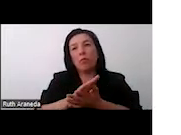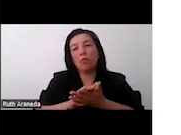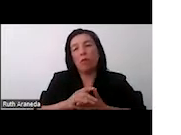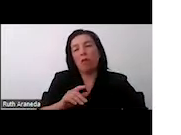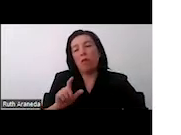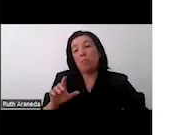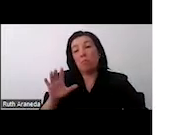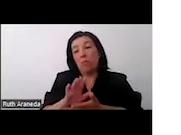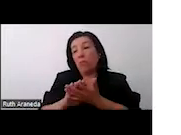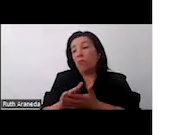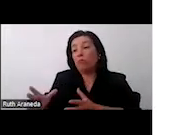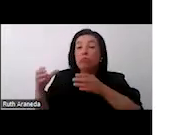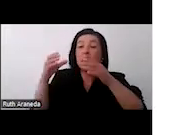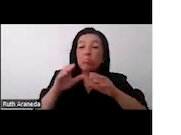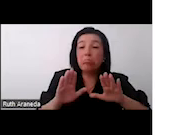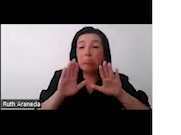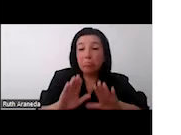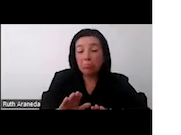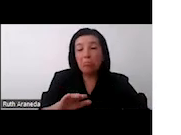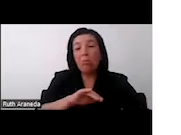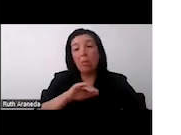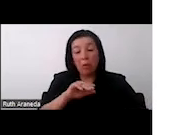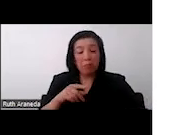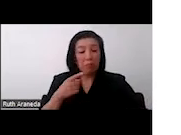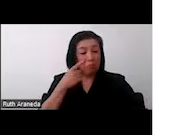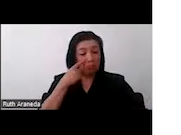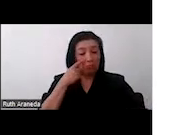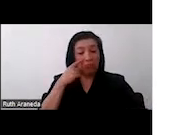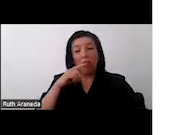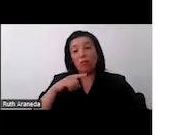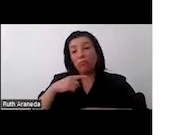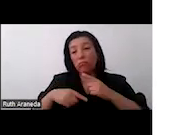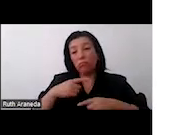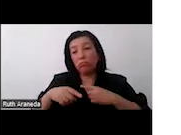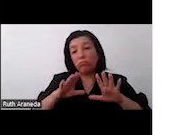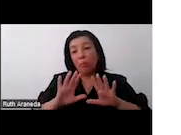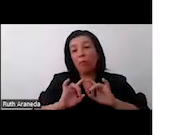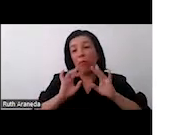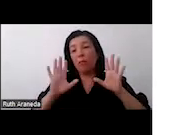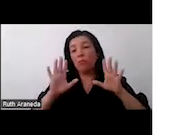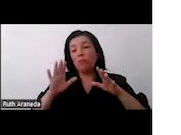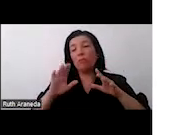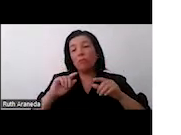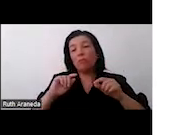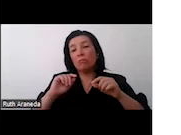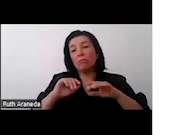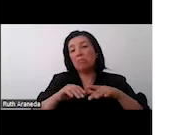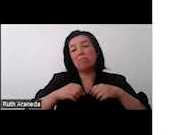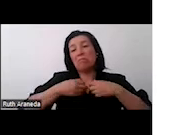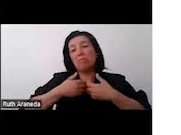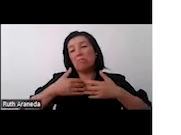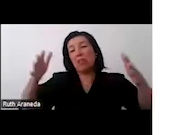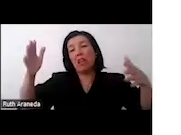momento, pero que ya son tan comunes de ver que incluso se han vuelto cosmopolitas, como la paloma, por